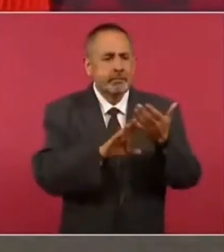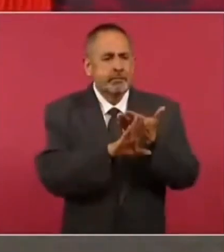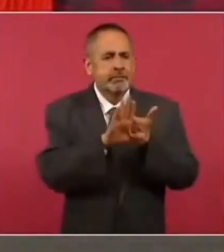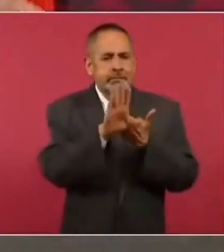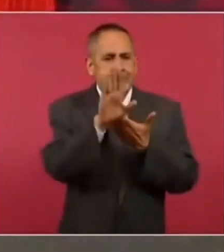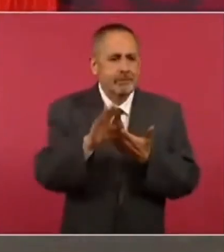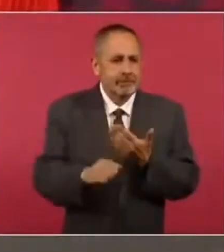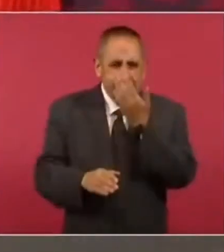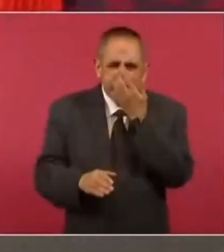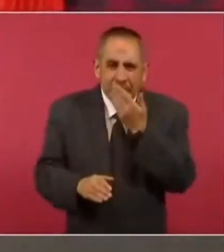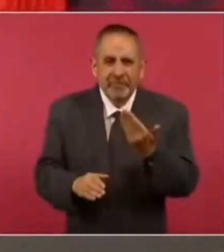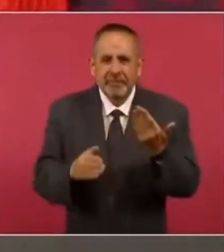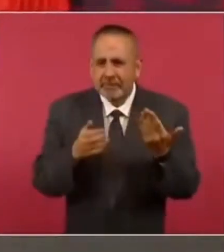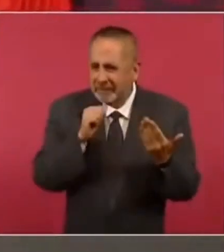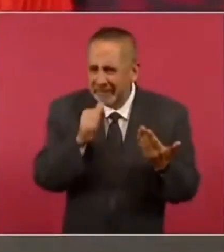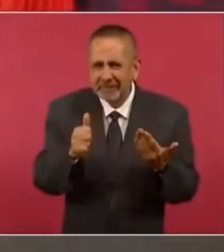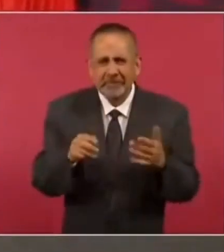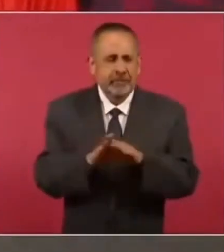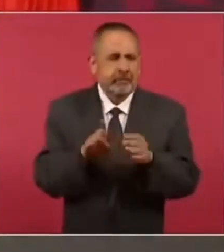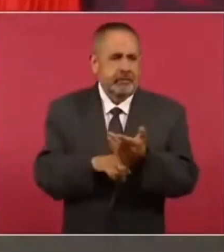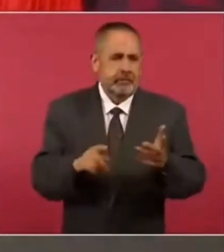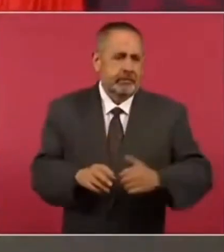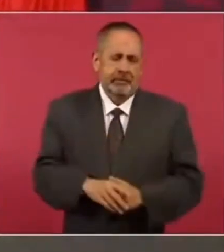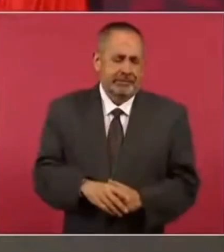y el acaparamiento de grandes extensiones